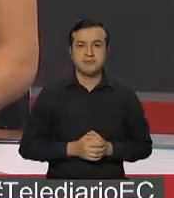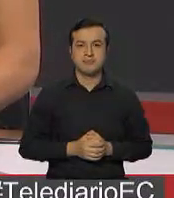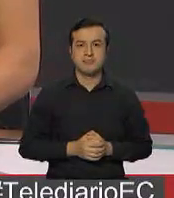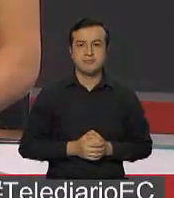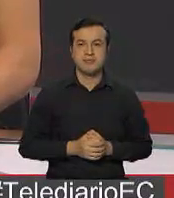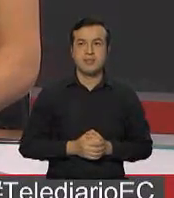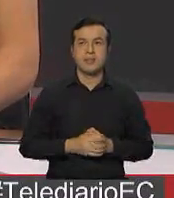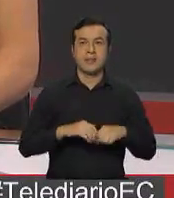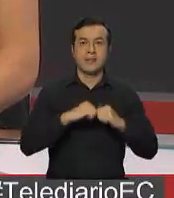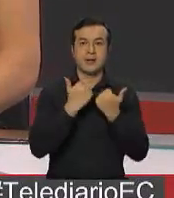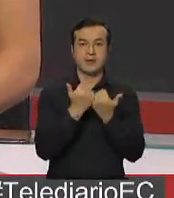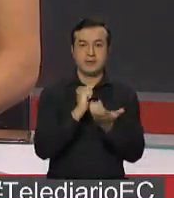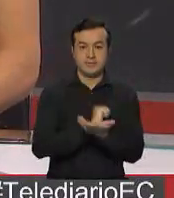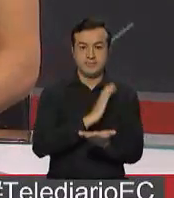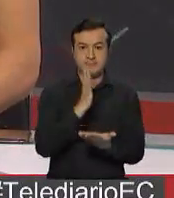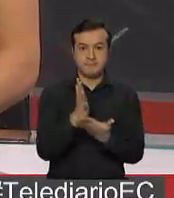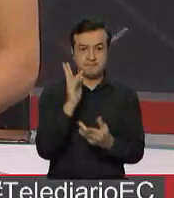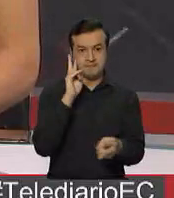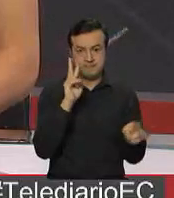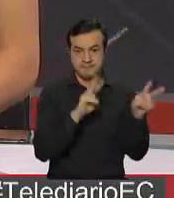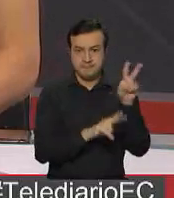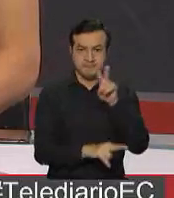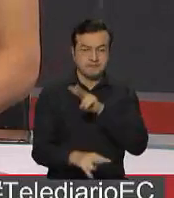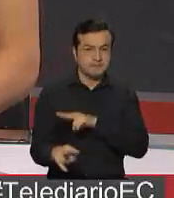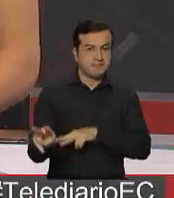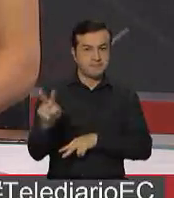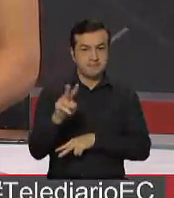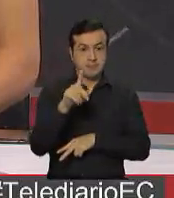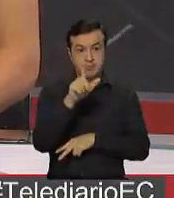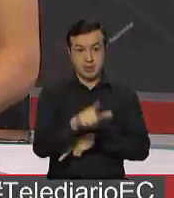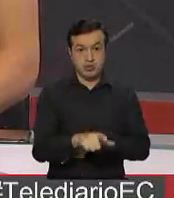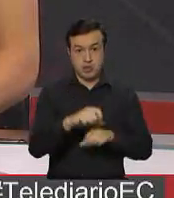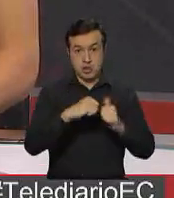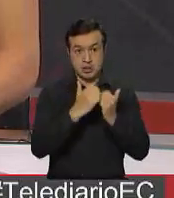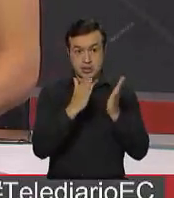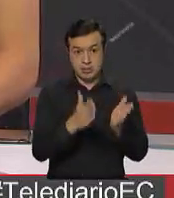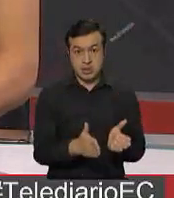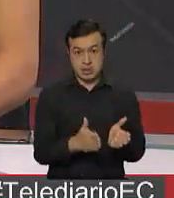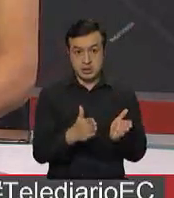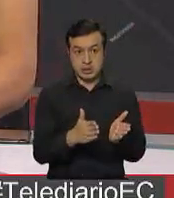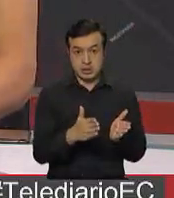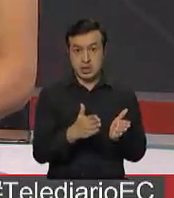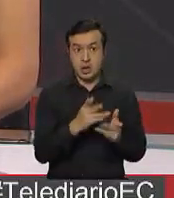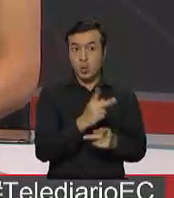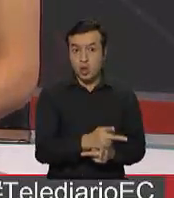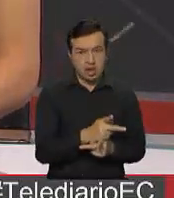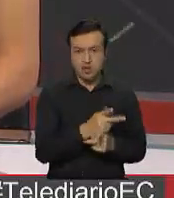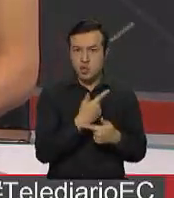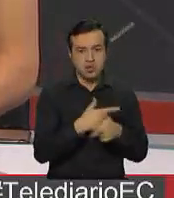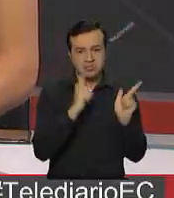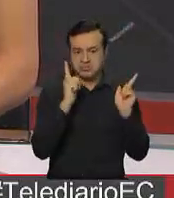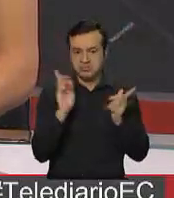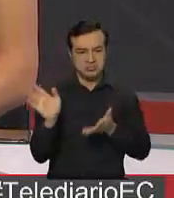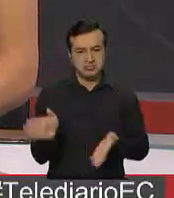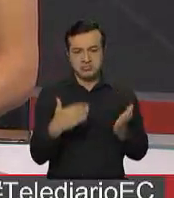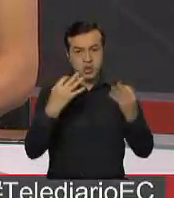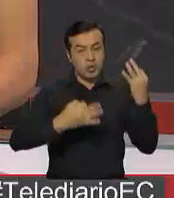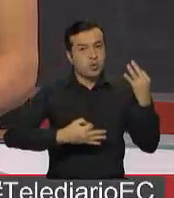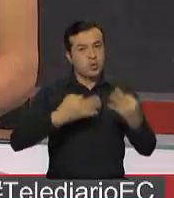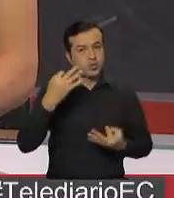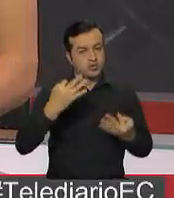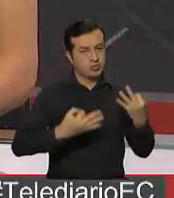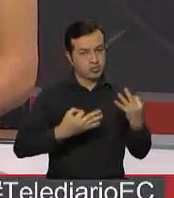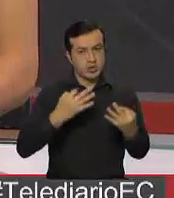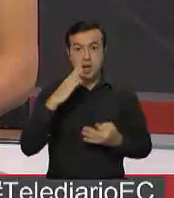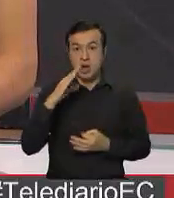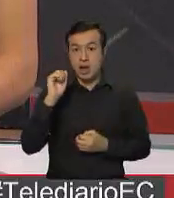Y en la Asamblea Nacional se analiza la posibilidad de levantar la inmunidad parlamentaria al asambleísta Daniel Mendoza. El Consejo de Administración de la